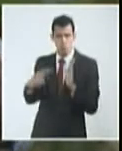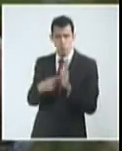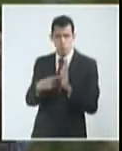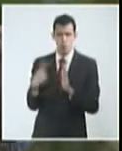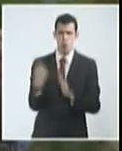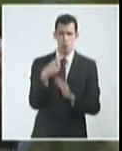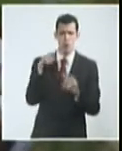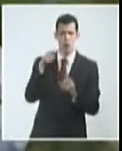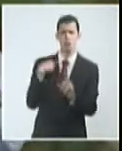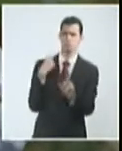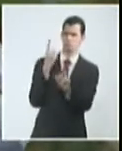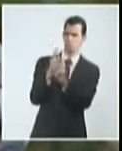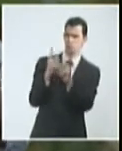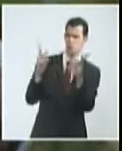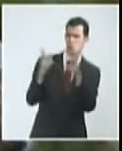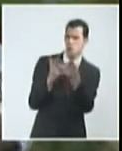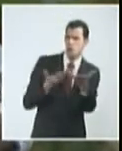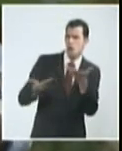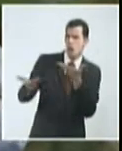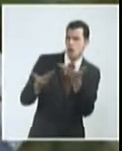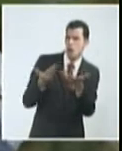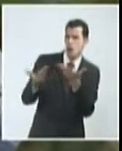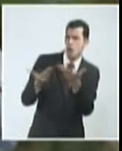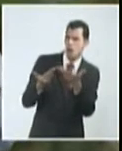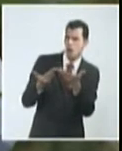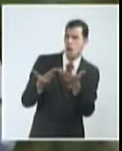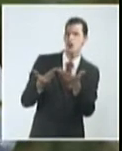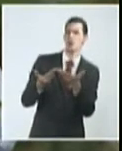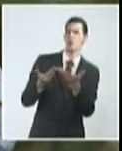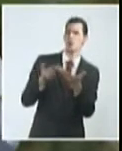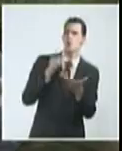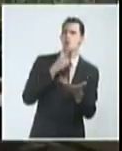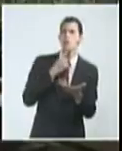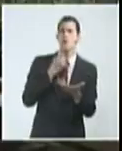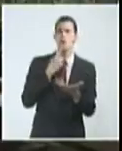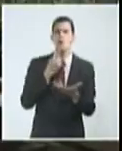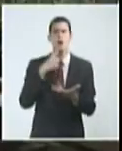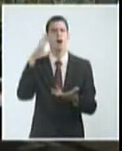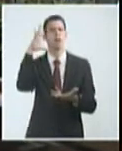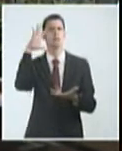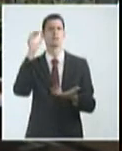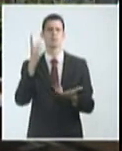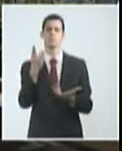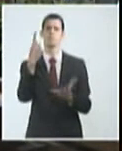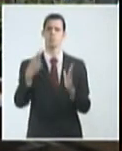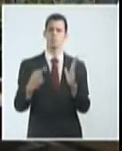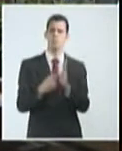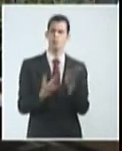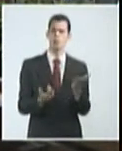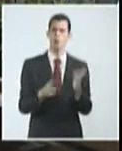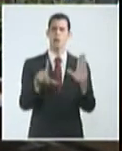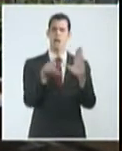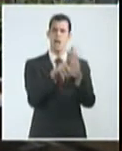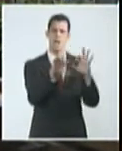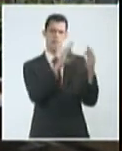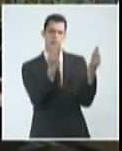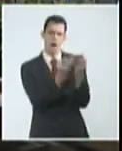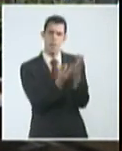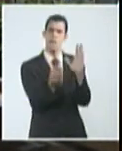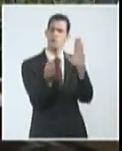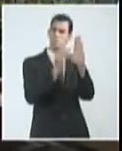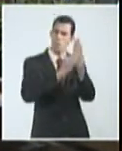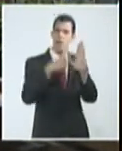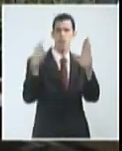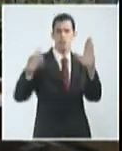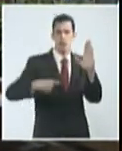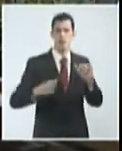desde otro punto de vista social, que tienen que ser contenidos también de políticas sociales, incluso algunos elementos contenidos